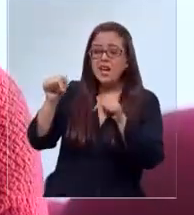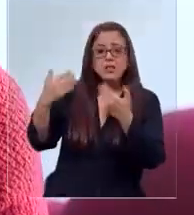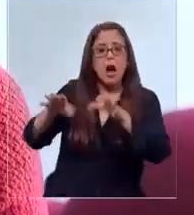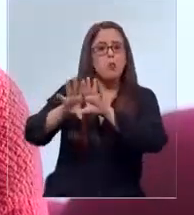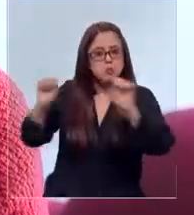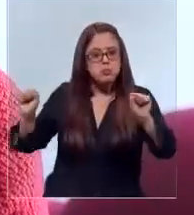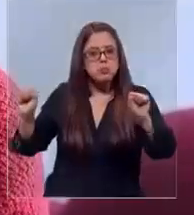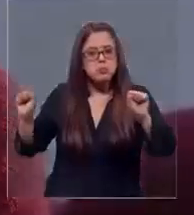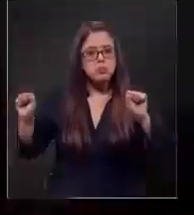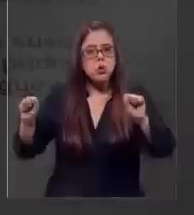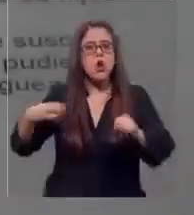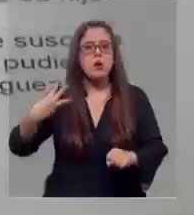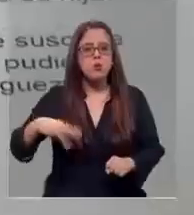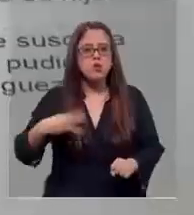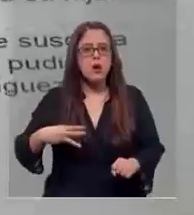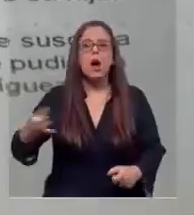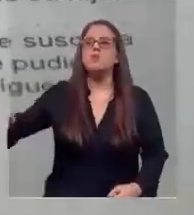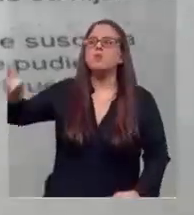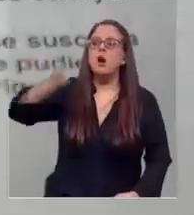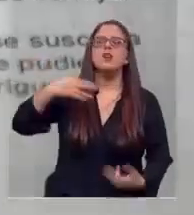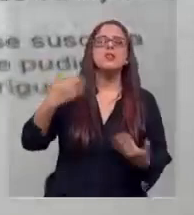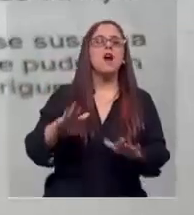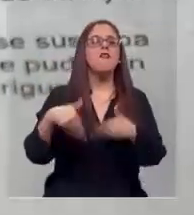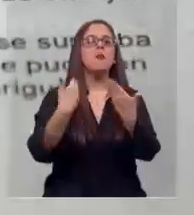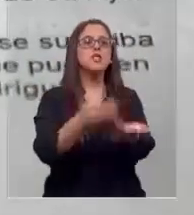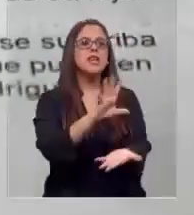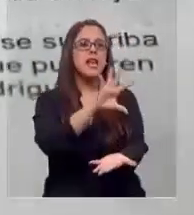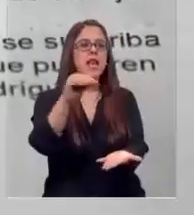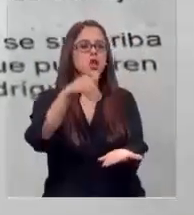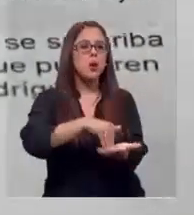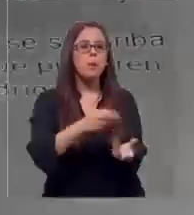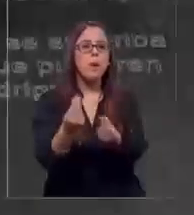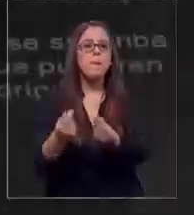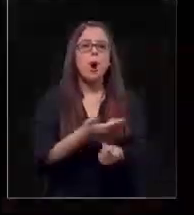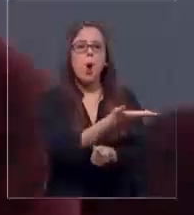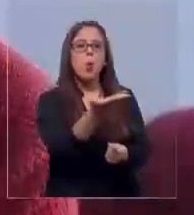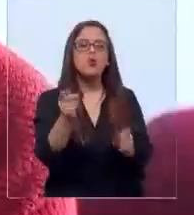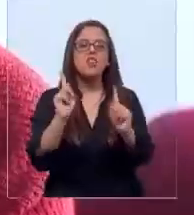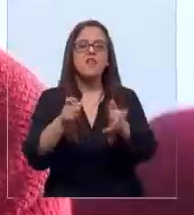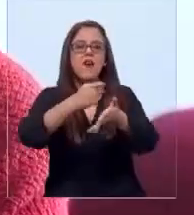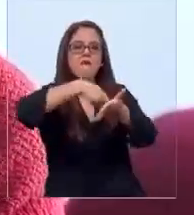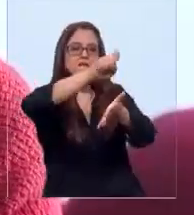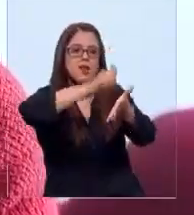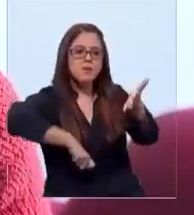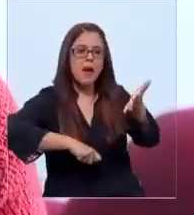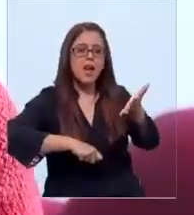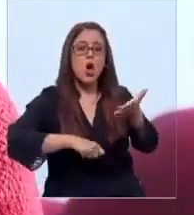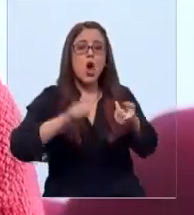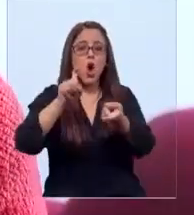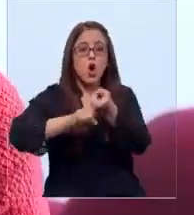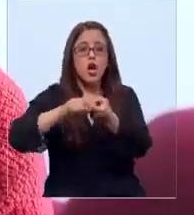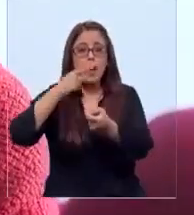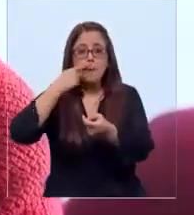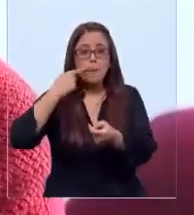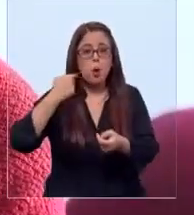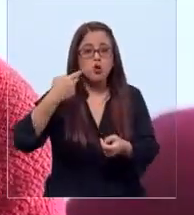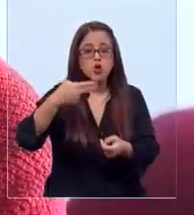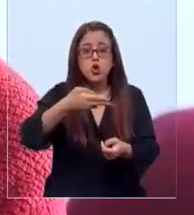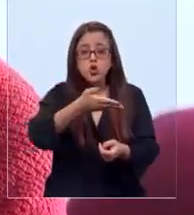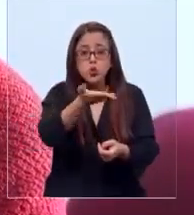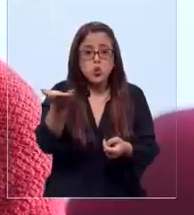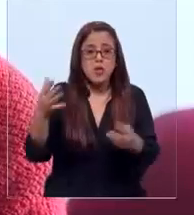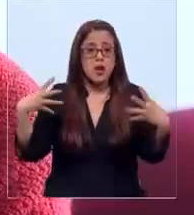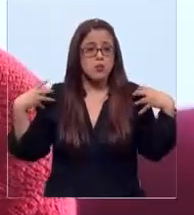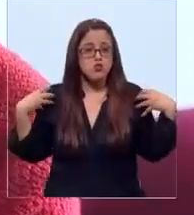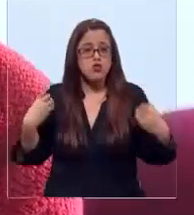municipalidad, de que le vamos a ofrecer 500.000 pesos a ustedes. Y ustedes tienen que firmarme con su esposo, como ustedes son los padres y tutores de la